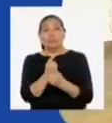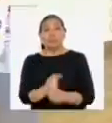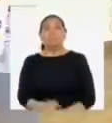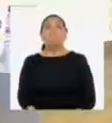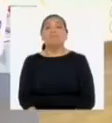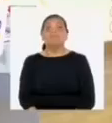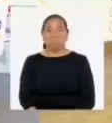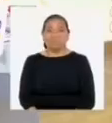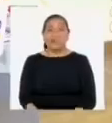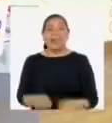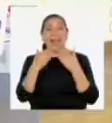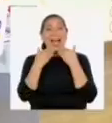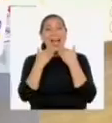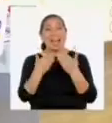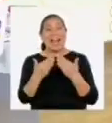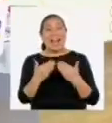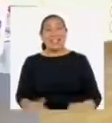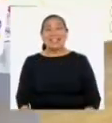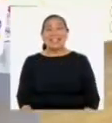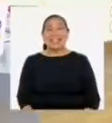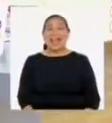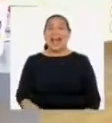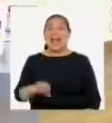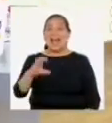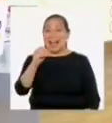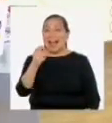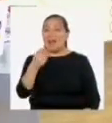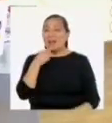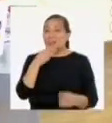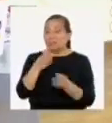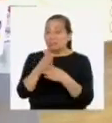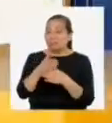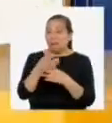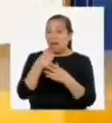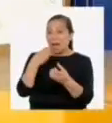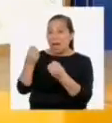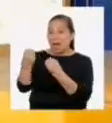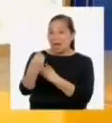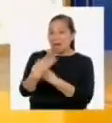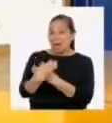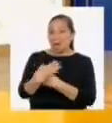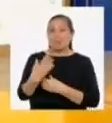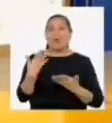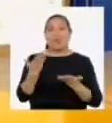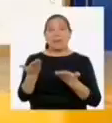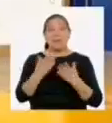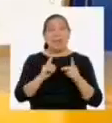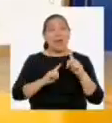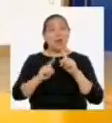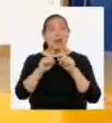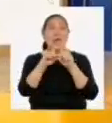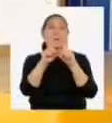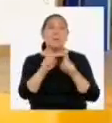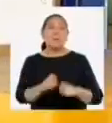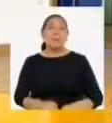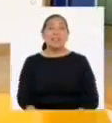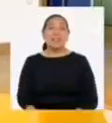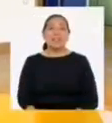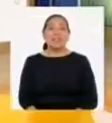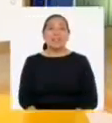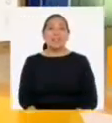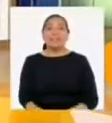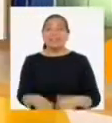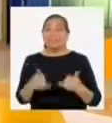conocimiento. Gracias al arqueólogo Carlos Wester por todo lo compartido. Nos han llegado algunas preguntas,